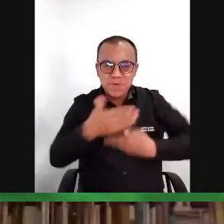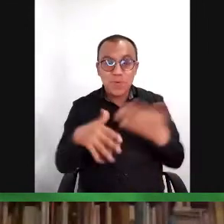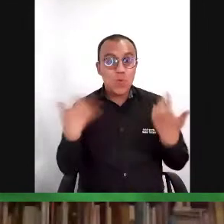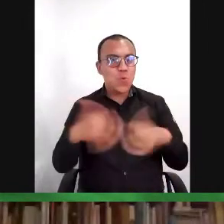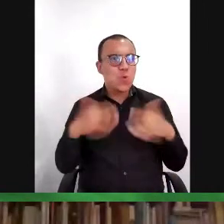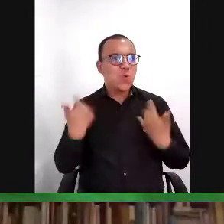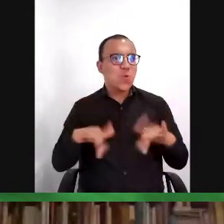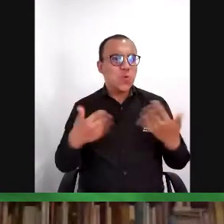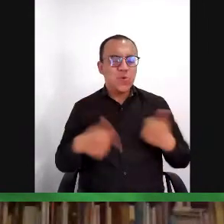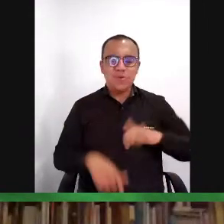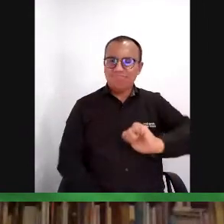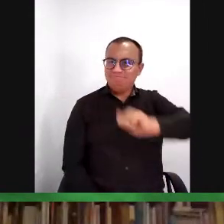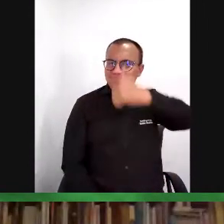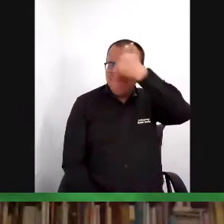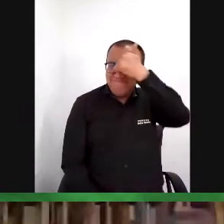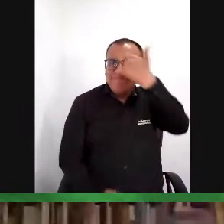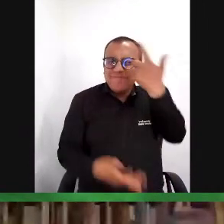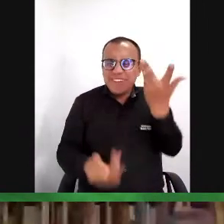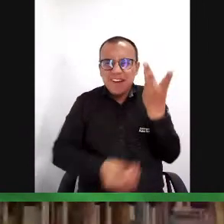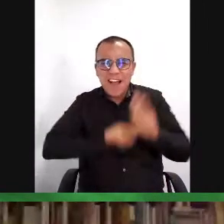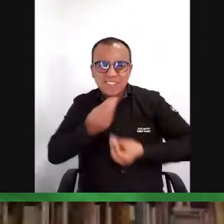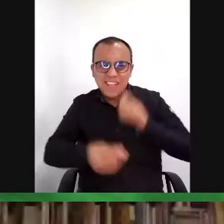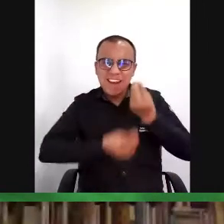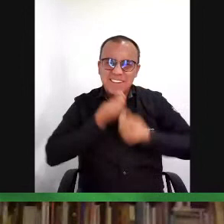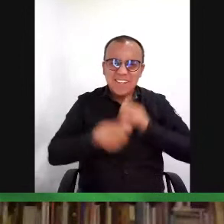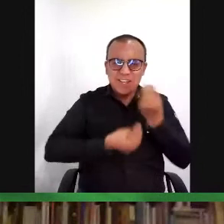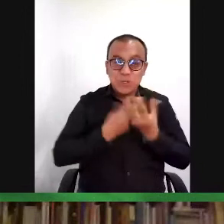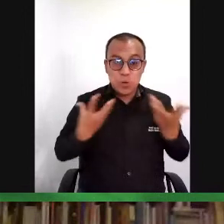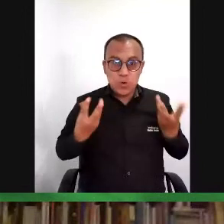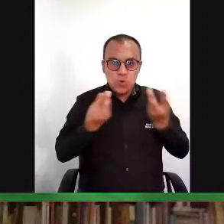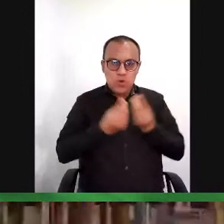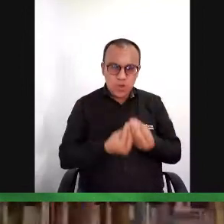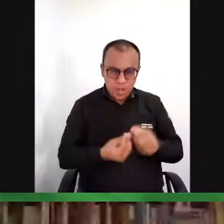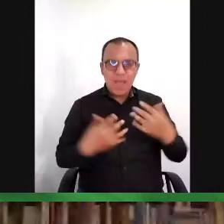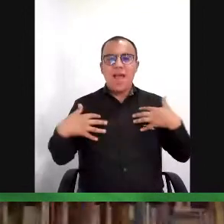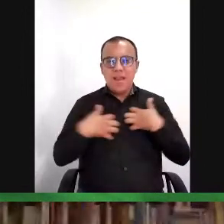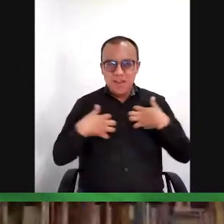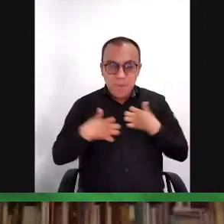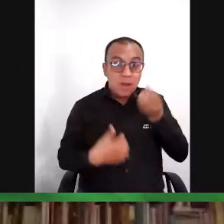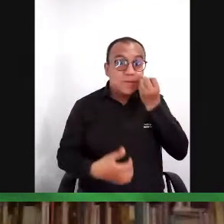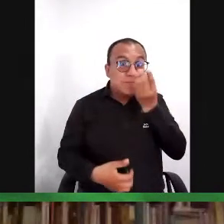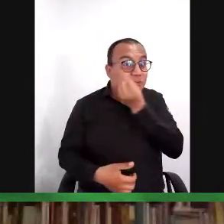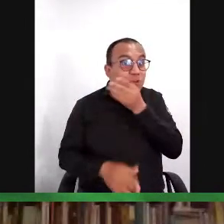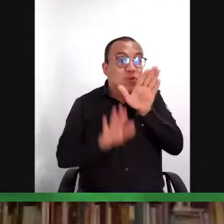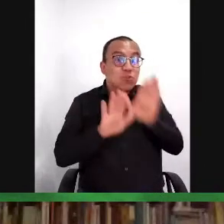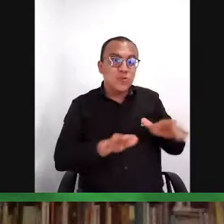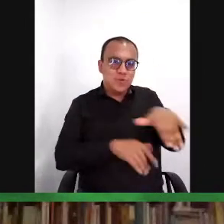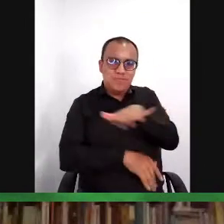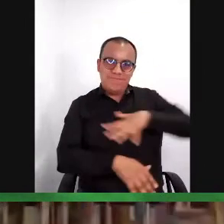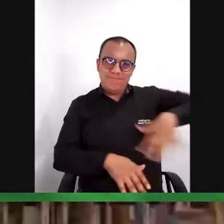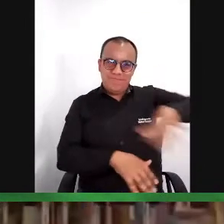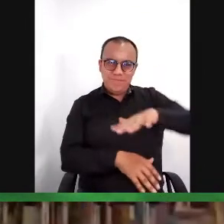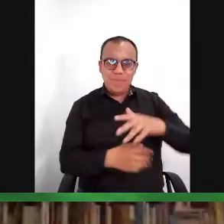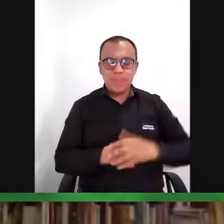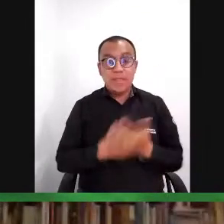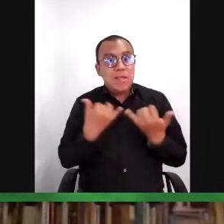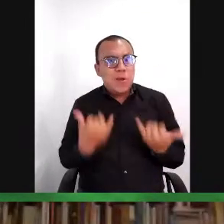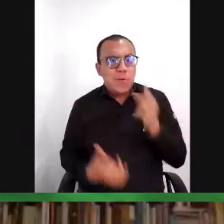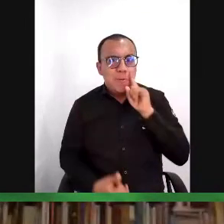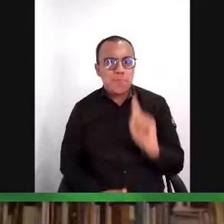muy elemental para el quehacer que hacemos desde el Grupo Fauna Silvestre de la Secretaría de Ambiente, ¿verdad? Entonces, pues como primera